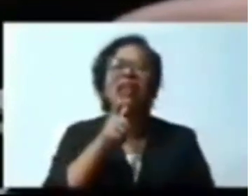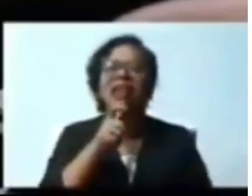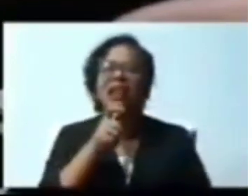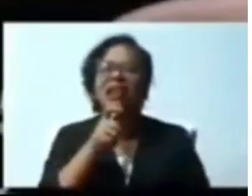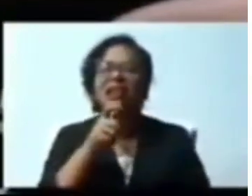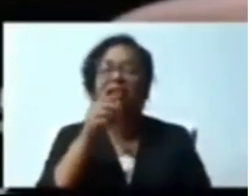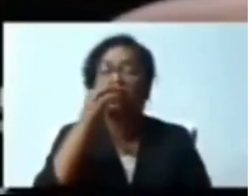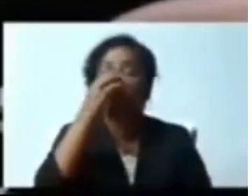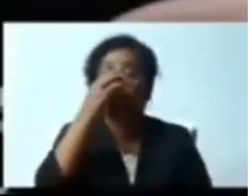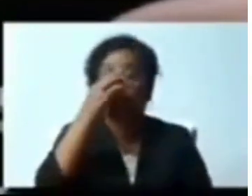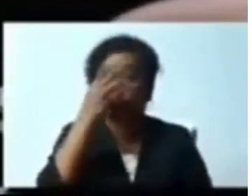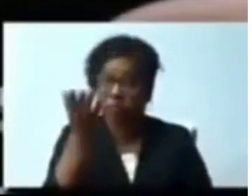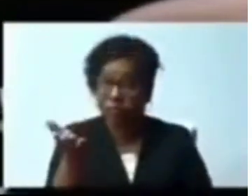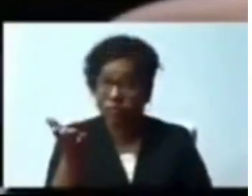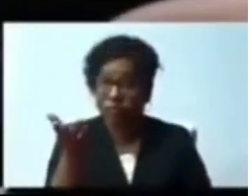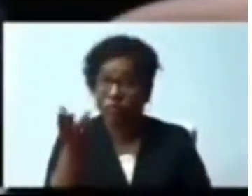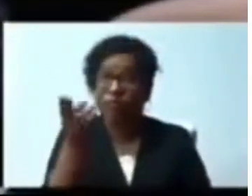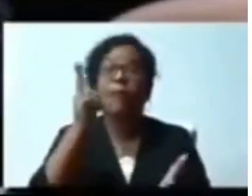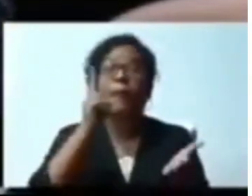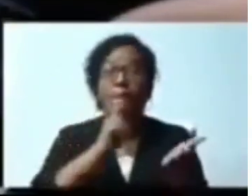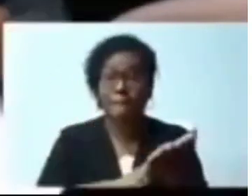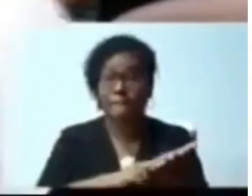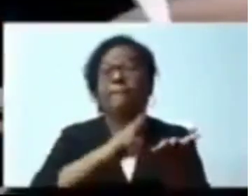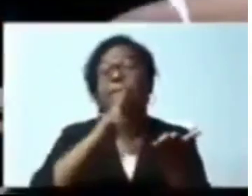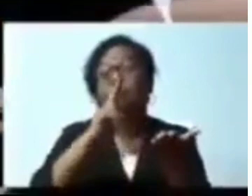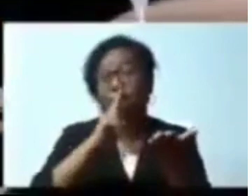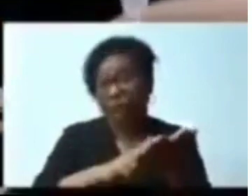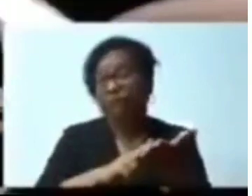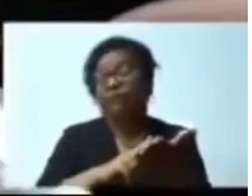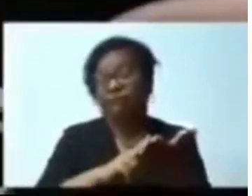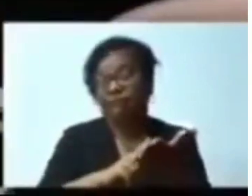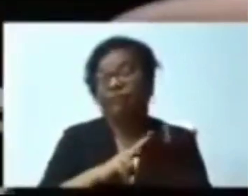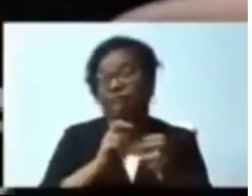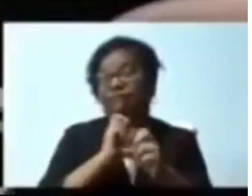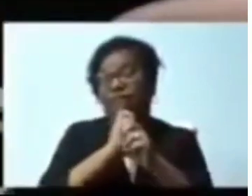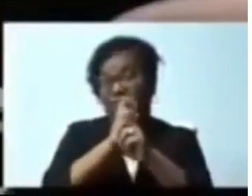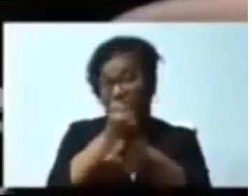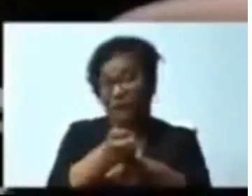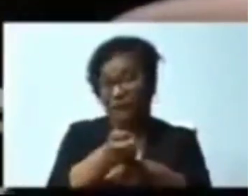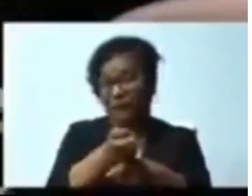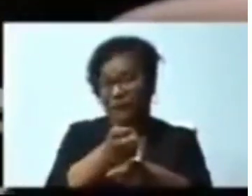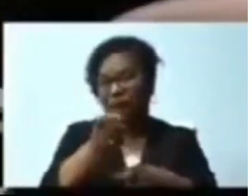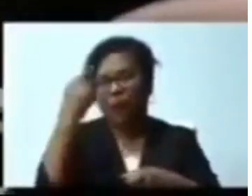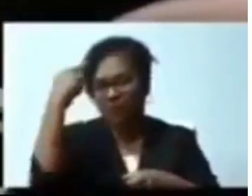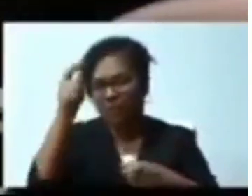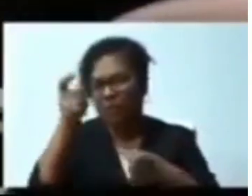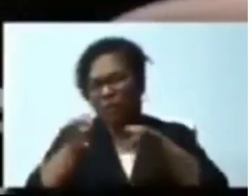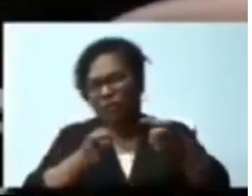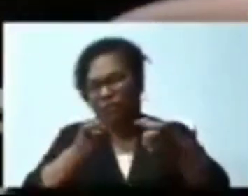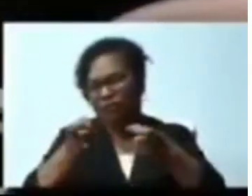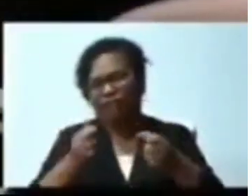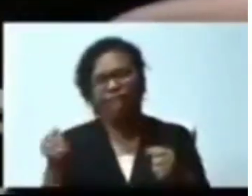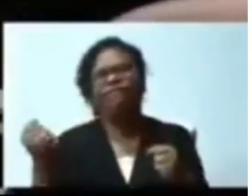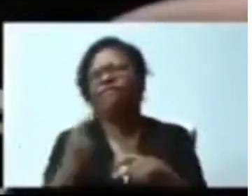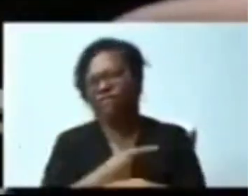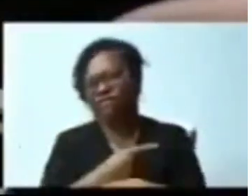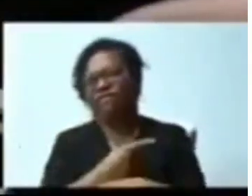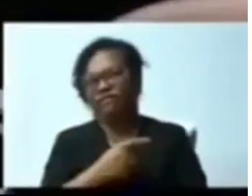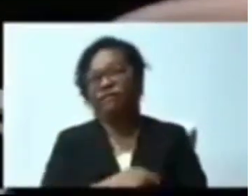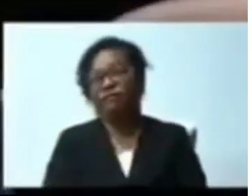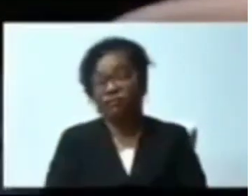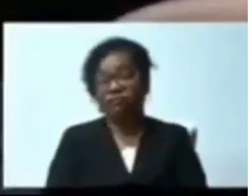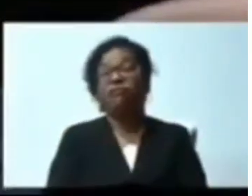Verifiquen el contrato de préstamo que estamos hoy viendo, el contrato administrativo de préstamo. No, eso es peor que un préstamo,